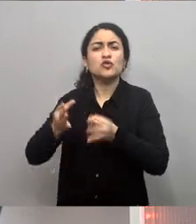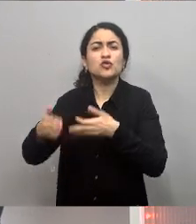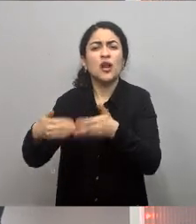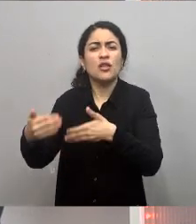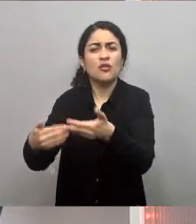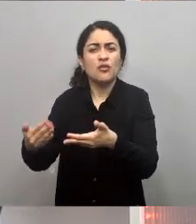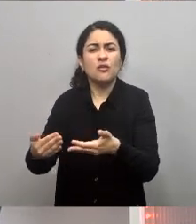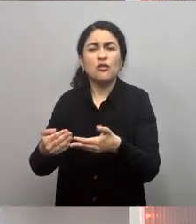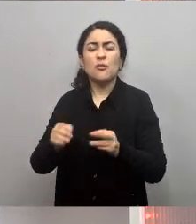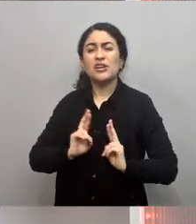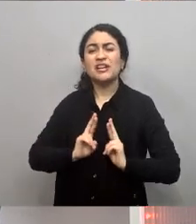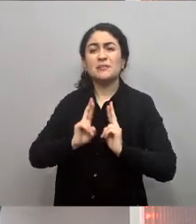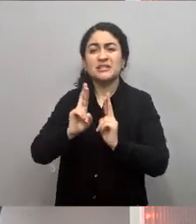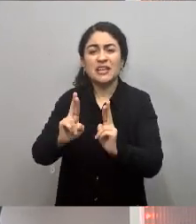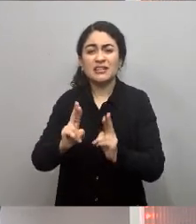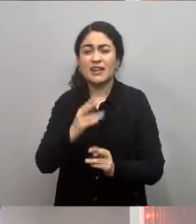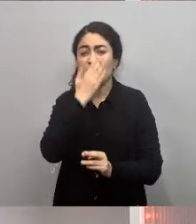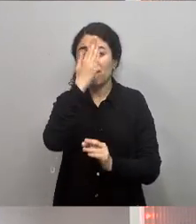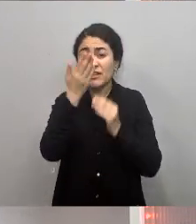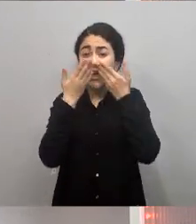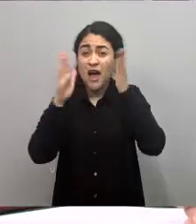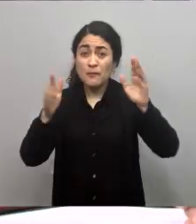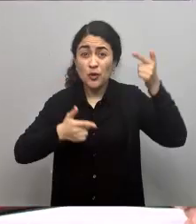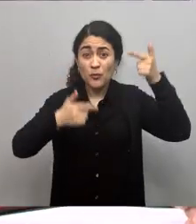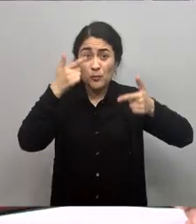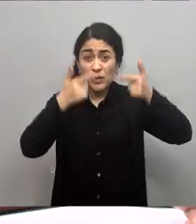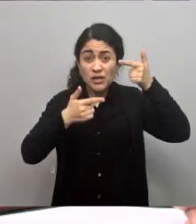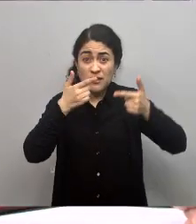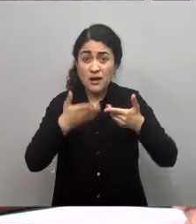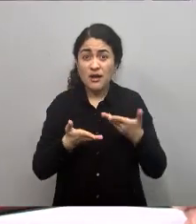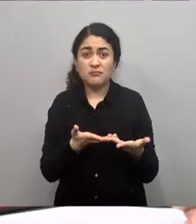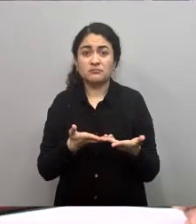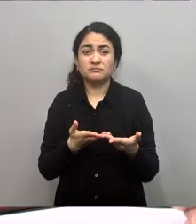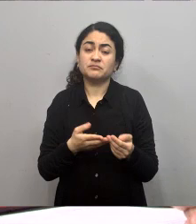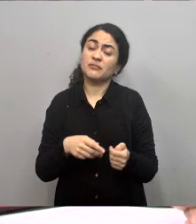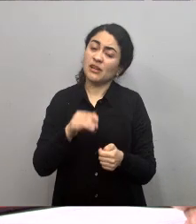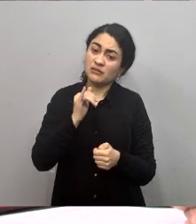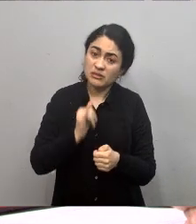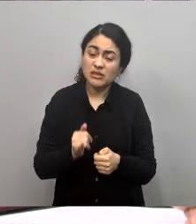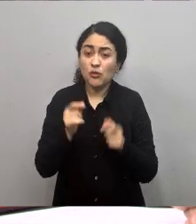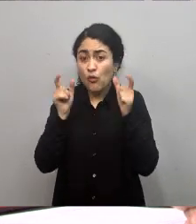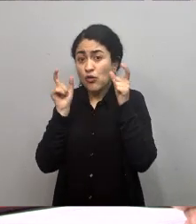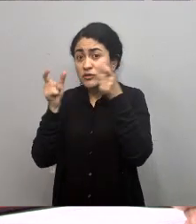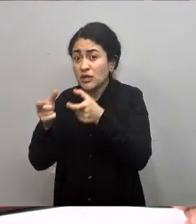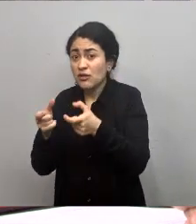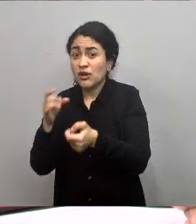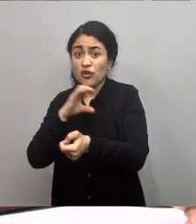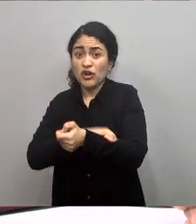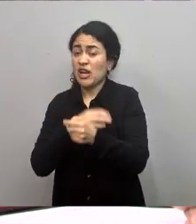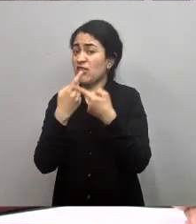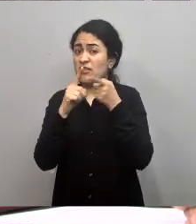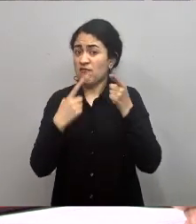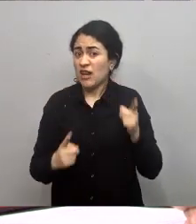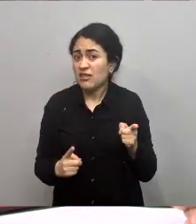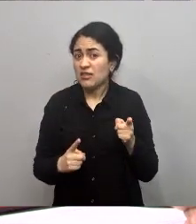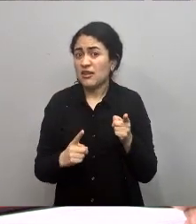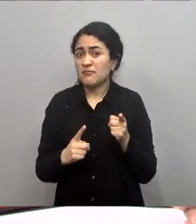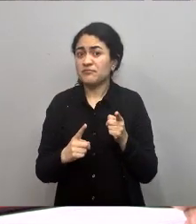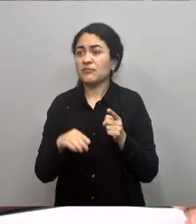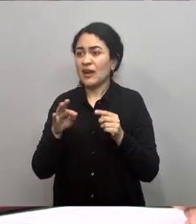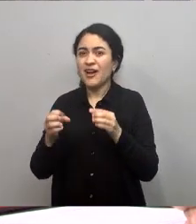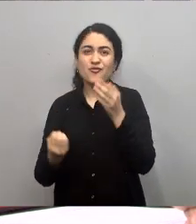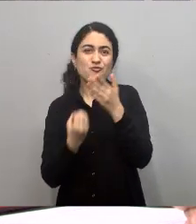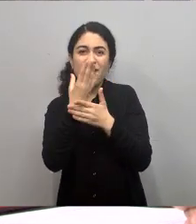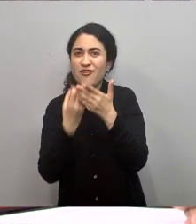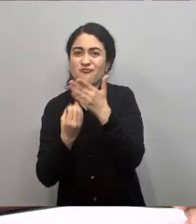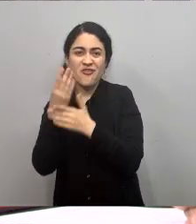que tiene que ver con los representantes del Frente Amplio, por ejemplo? Sí, claro, es un consejo distinto, se renovó gran parte de ese